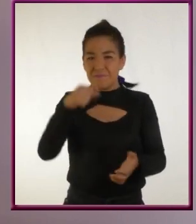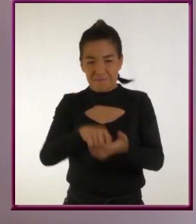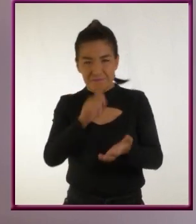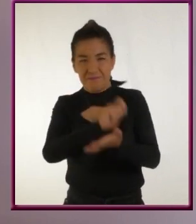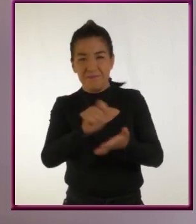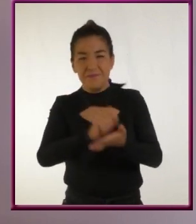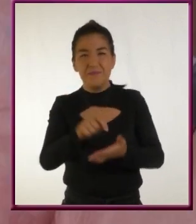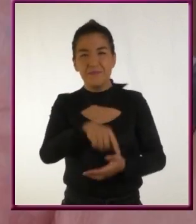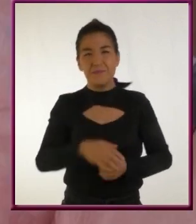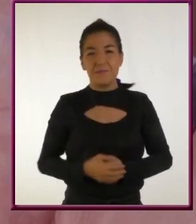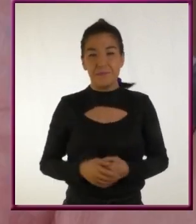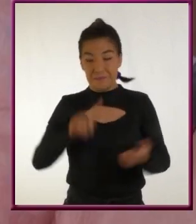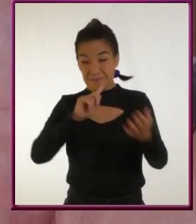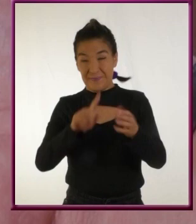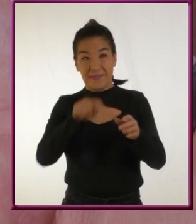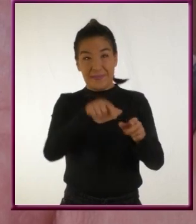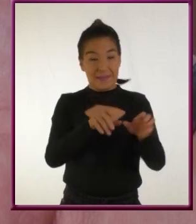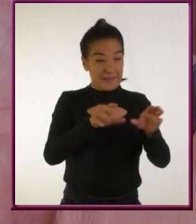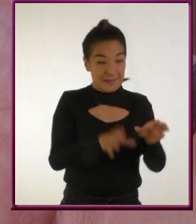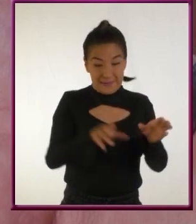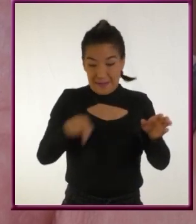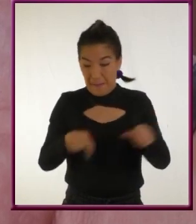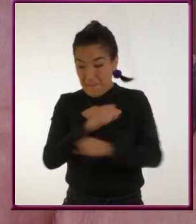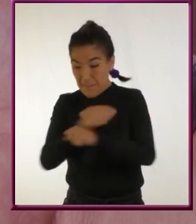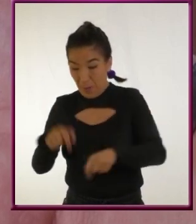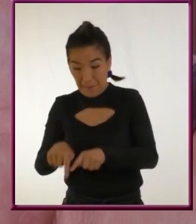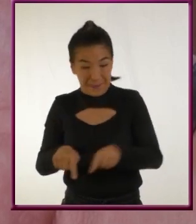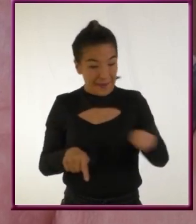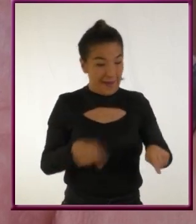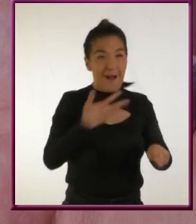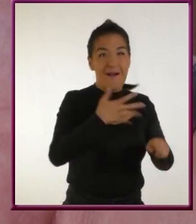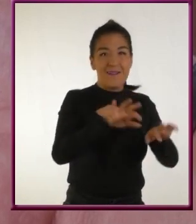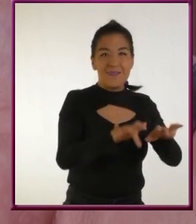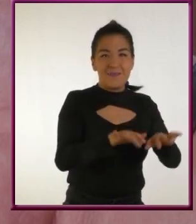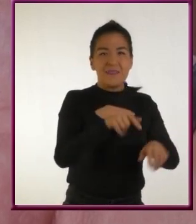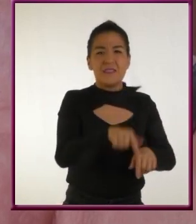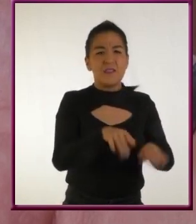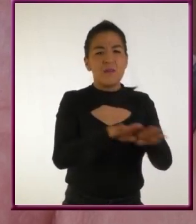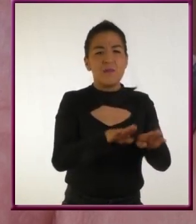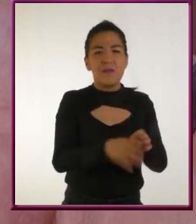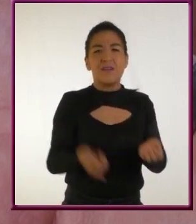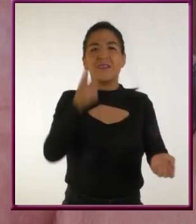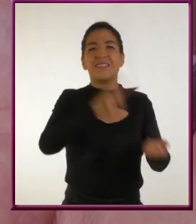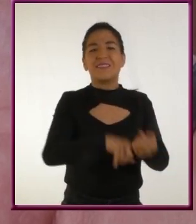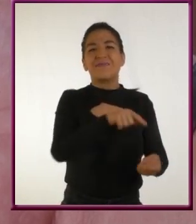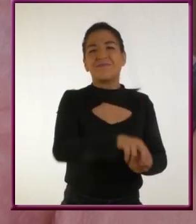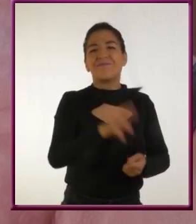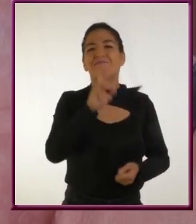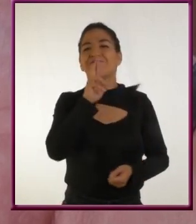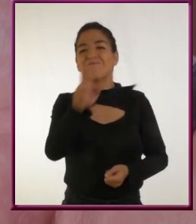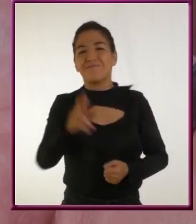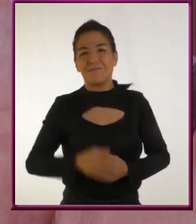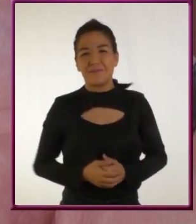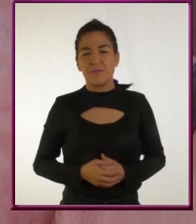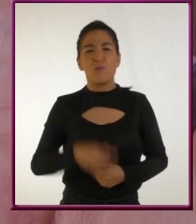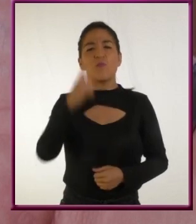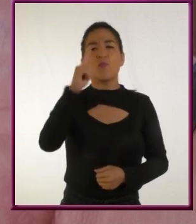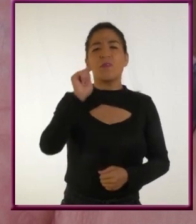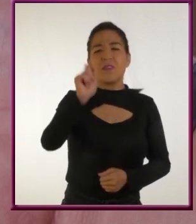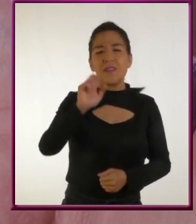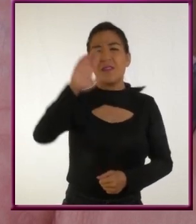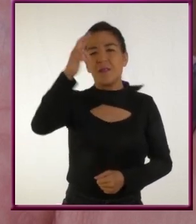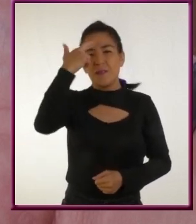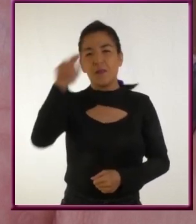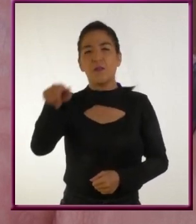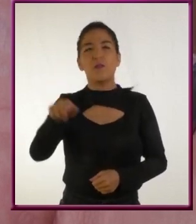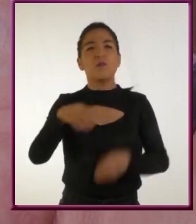dejaron en la carta. A un lado de la bomba había un teclado. Pero justo en ese momento la respuesta se les olvidó. Solo